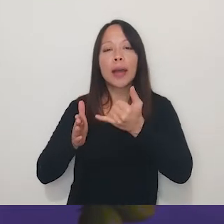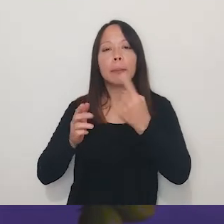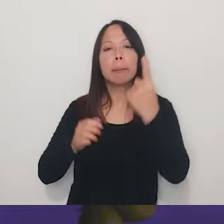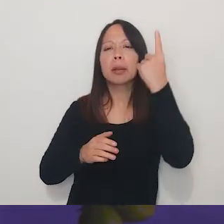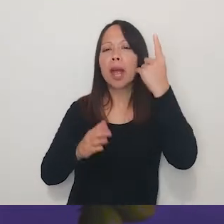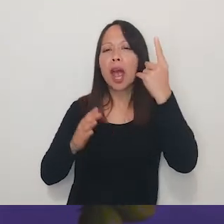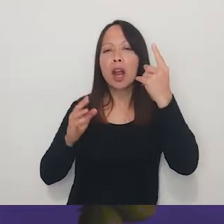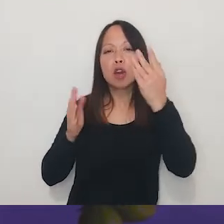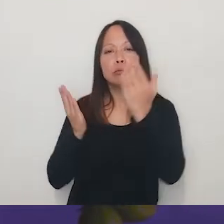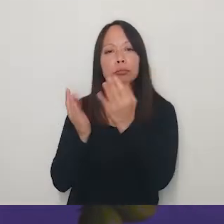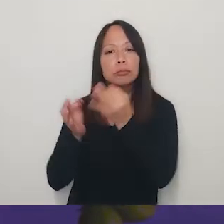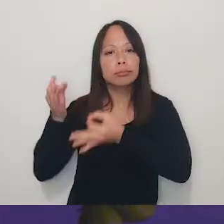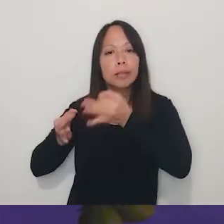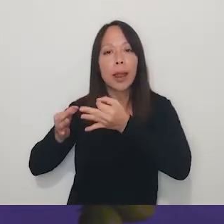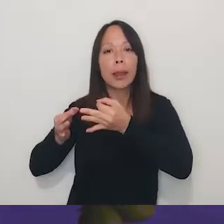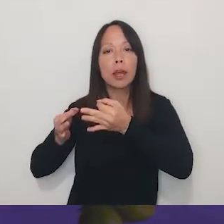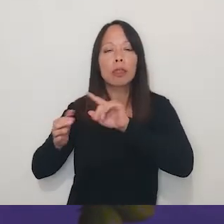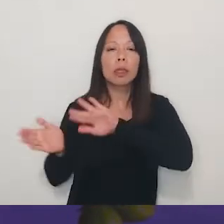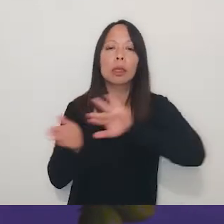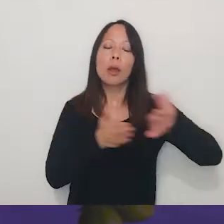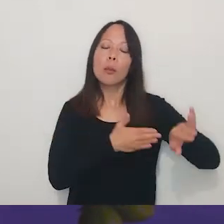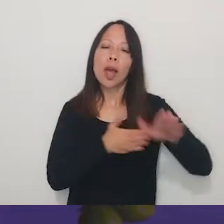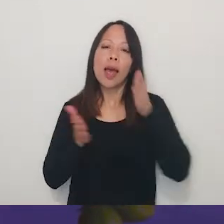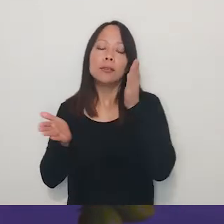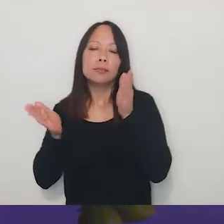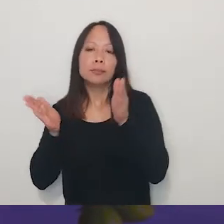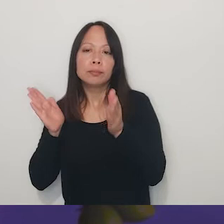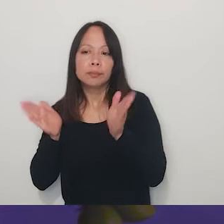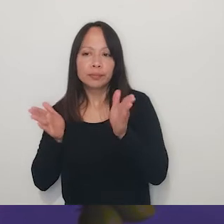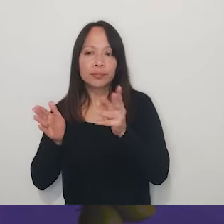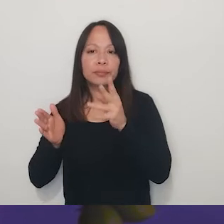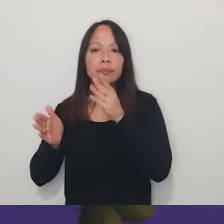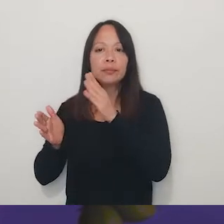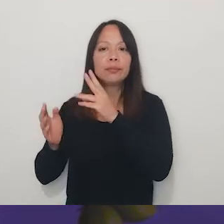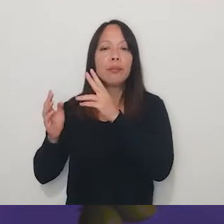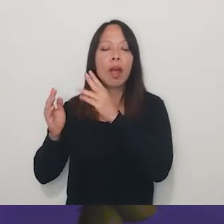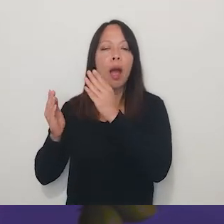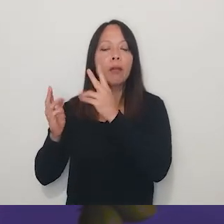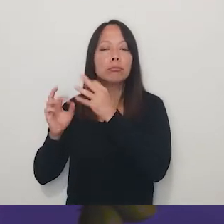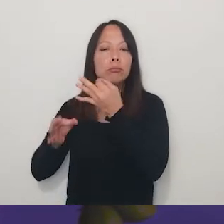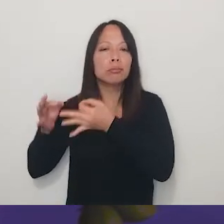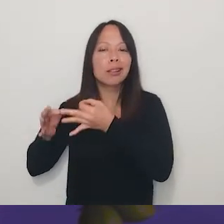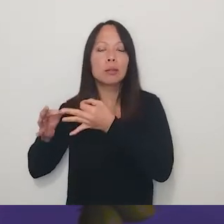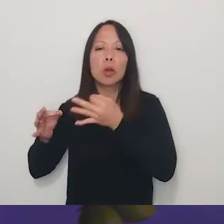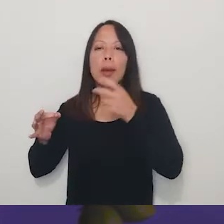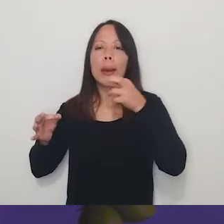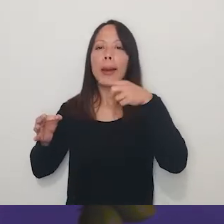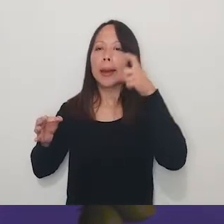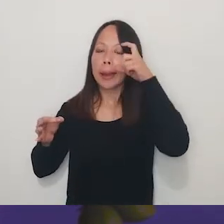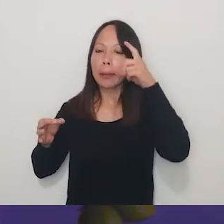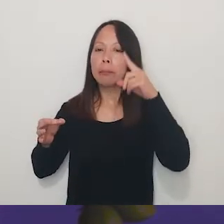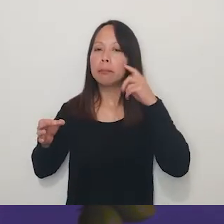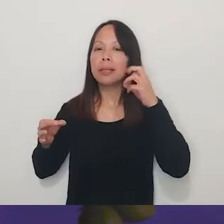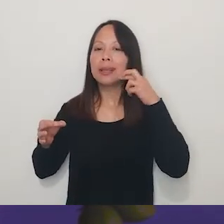que uno estudia. Y después tenemos los estudios de epigenética, que son los estudios de expresión, o sea, yo puedo tener bien escrita la información genética, pero